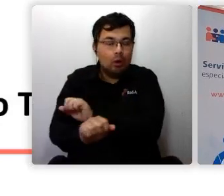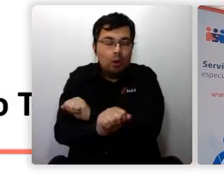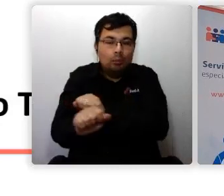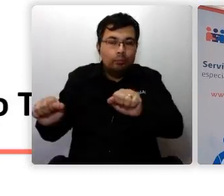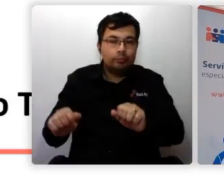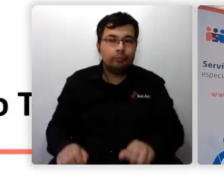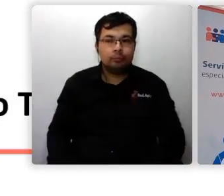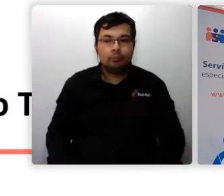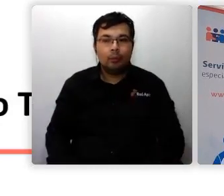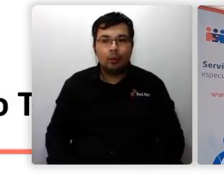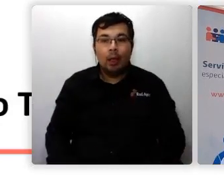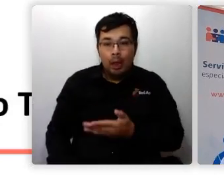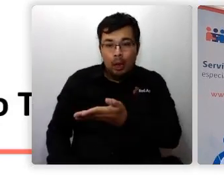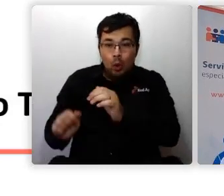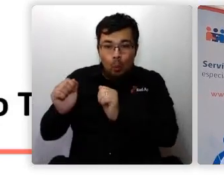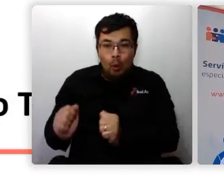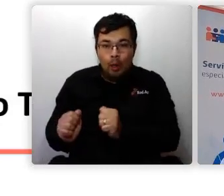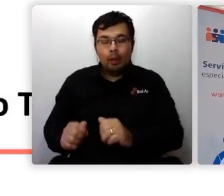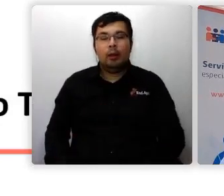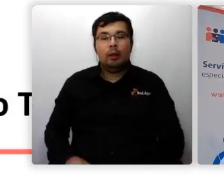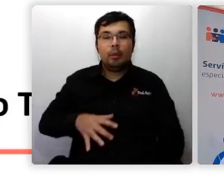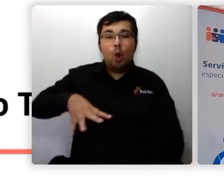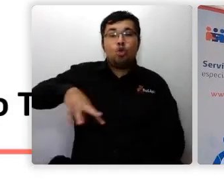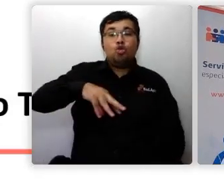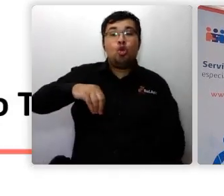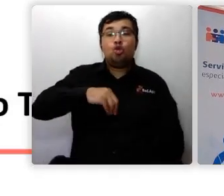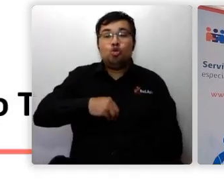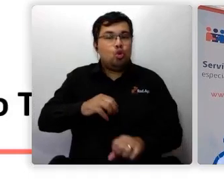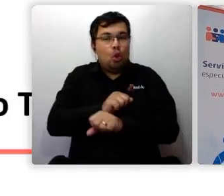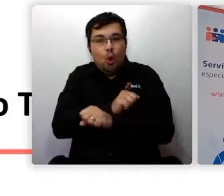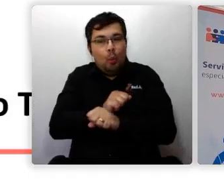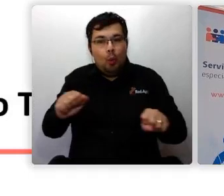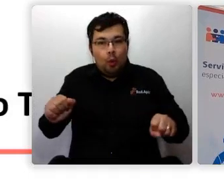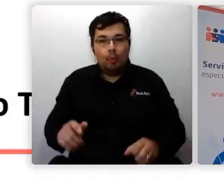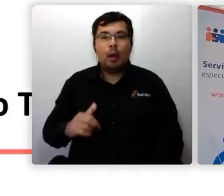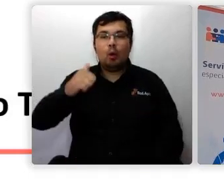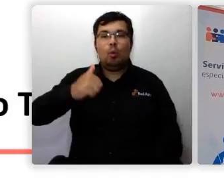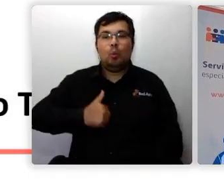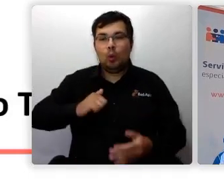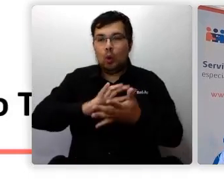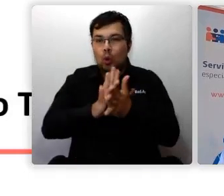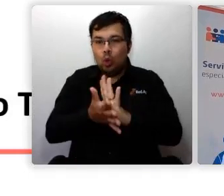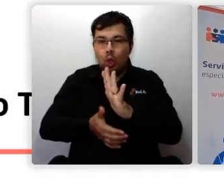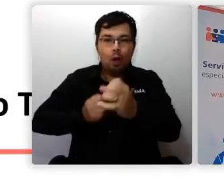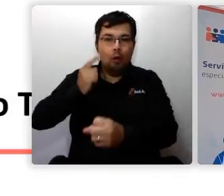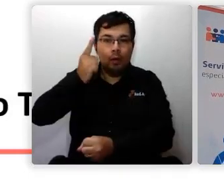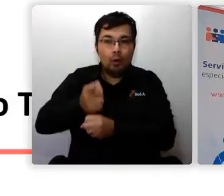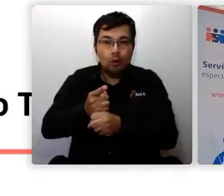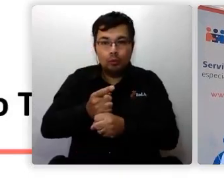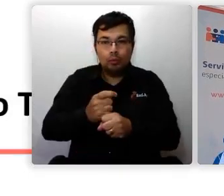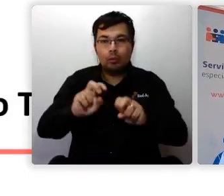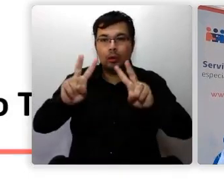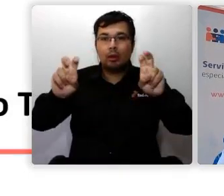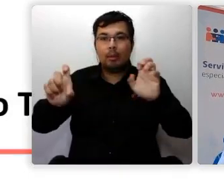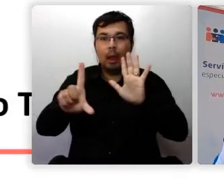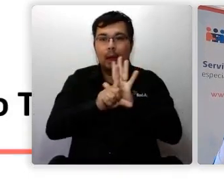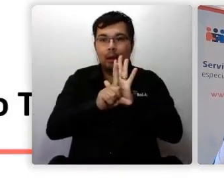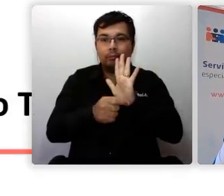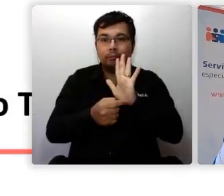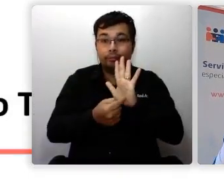para cumplir correctamente con todas las obligaciones que implica la ley.